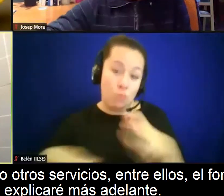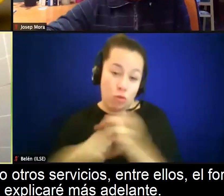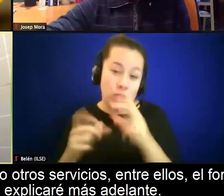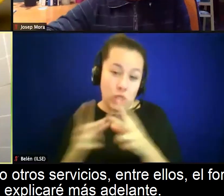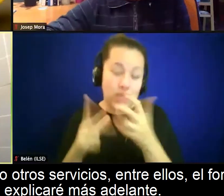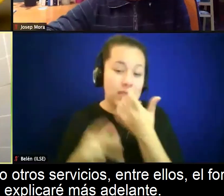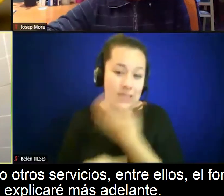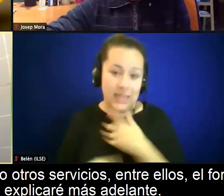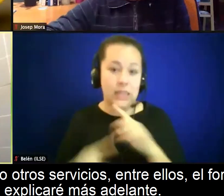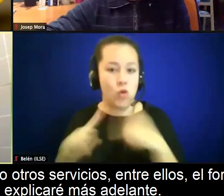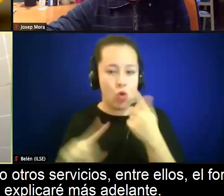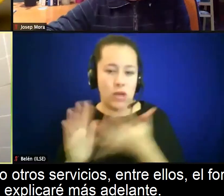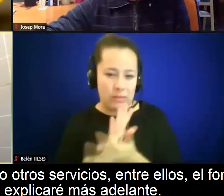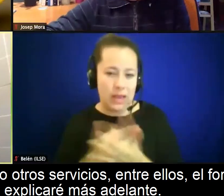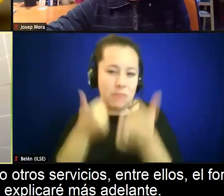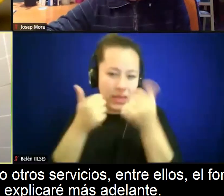más adelante.